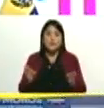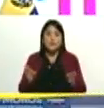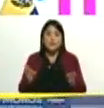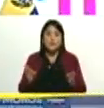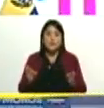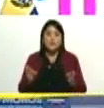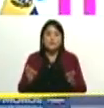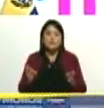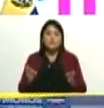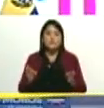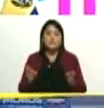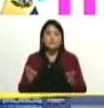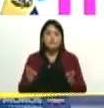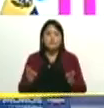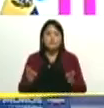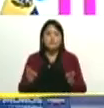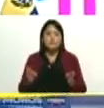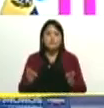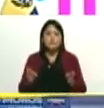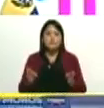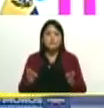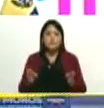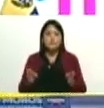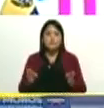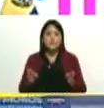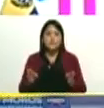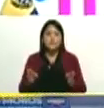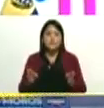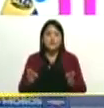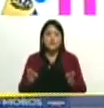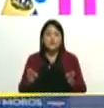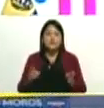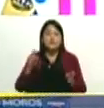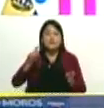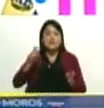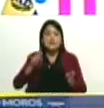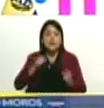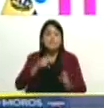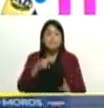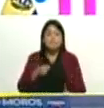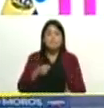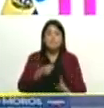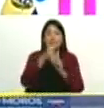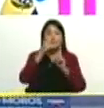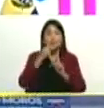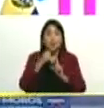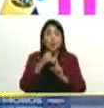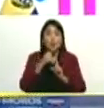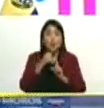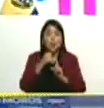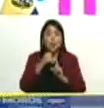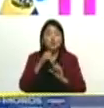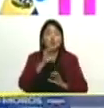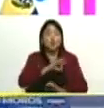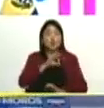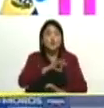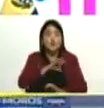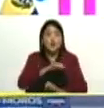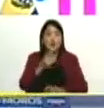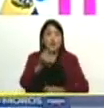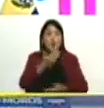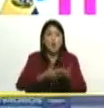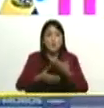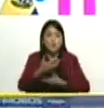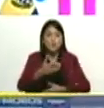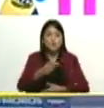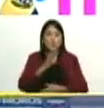accionar, tenga capacidad para tener impacto en la vida social, en la vida económica, en